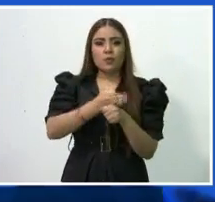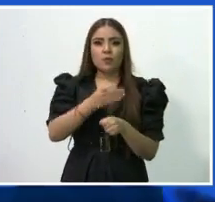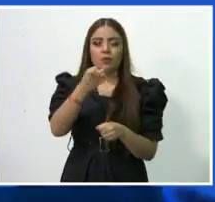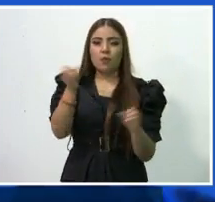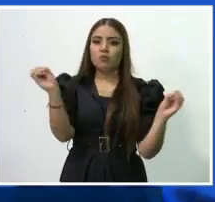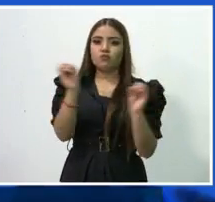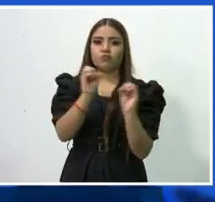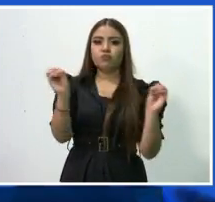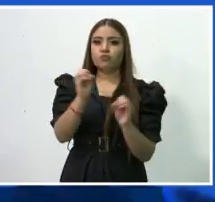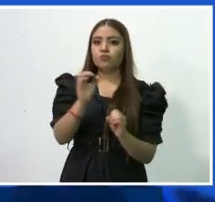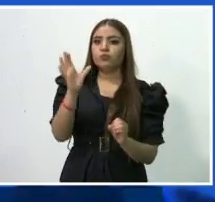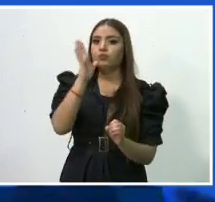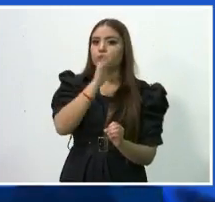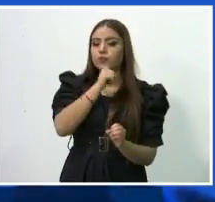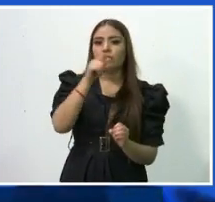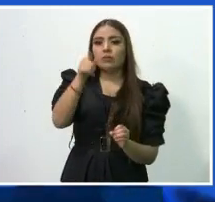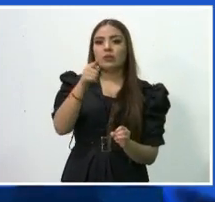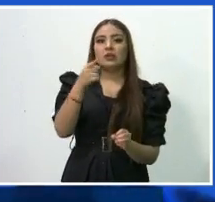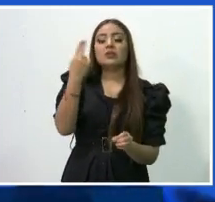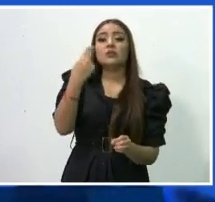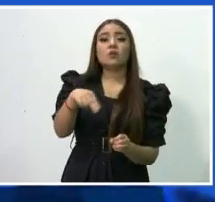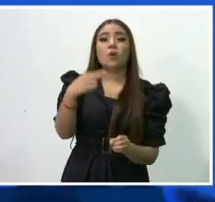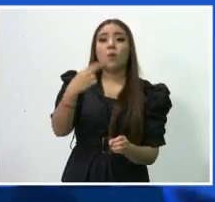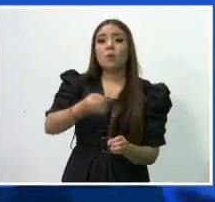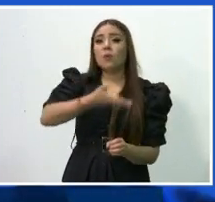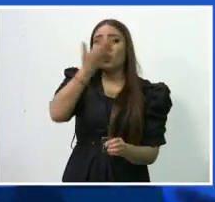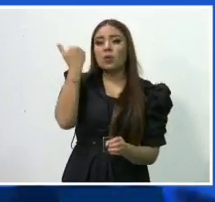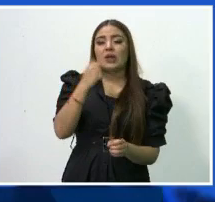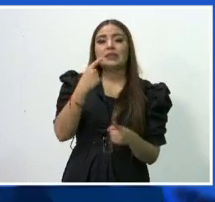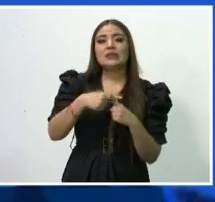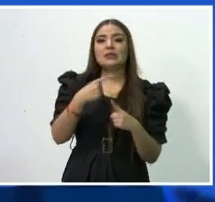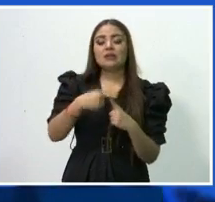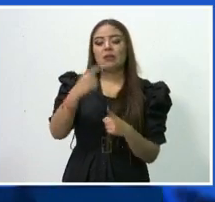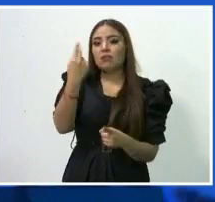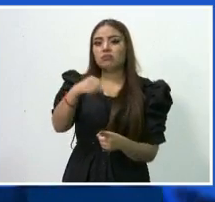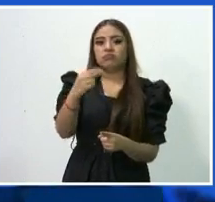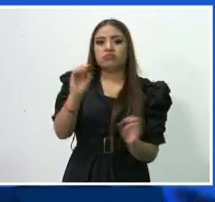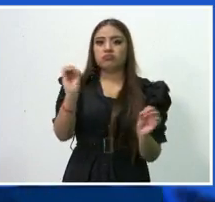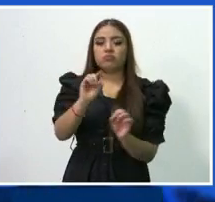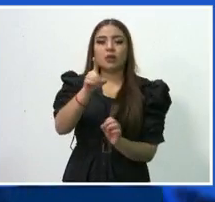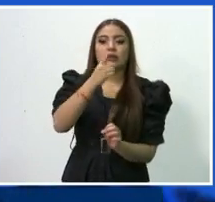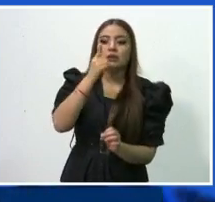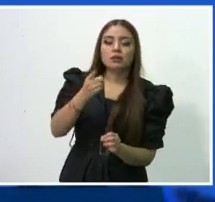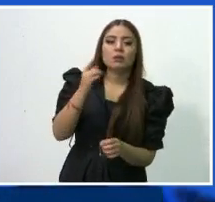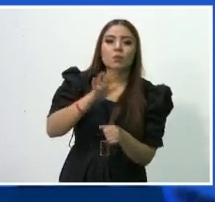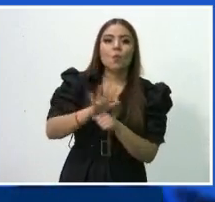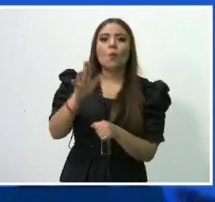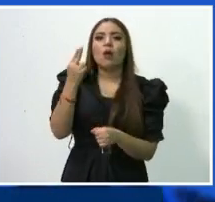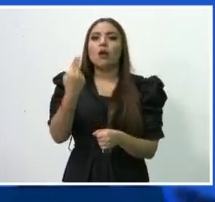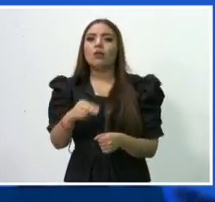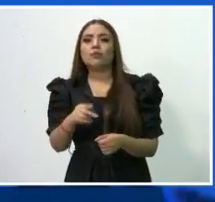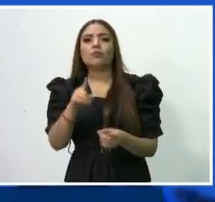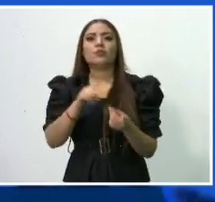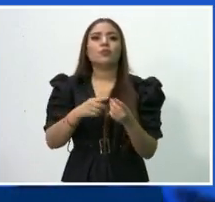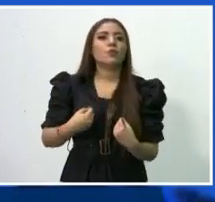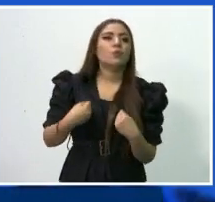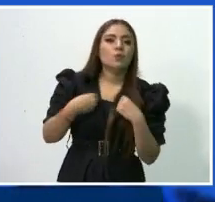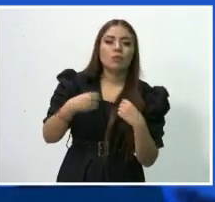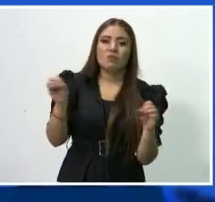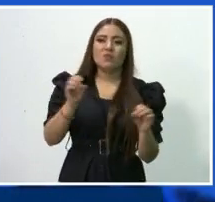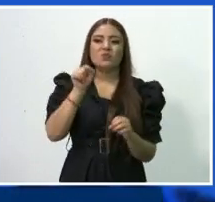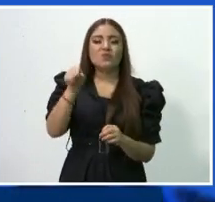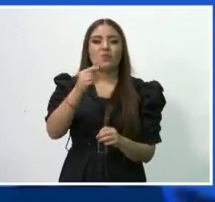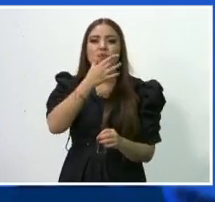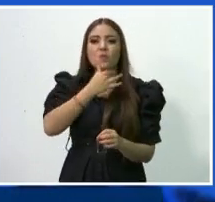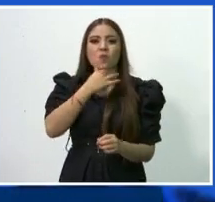ha podido identificarse o o que la persona haya proporcionado su nombre ya que se encuentra como